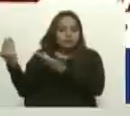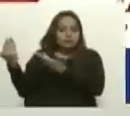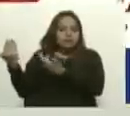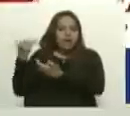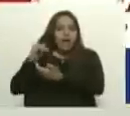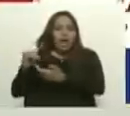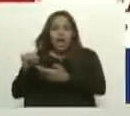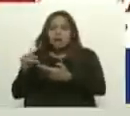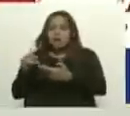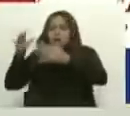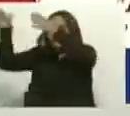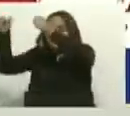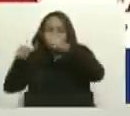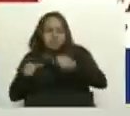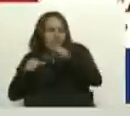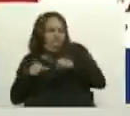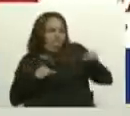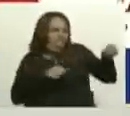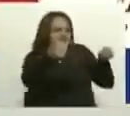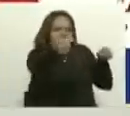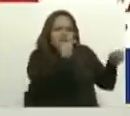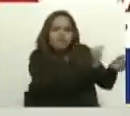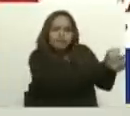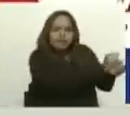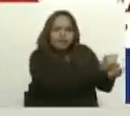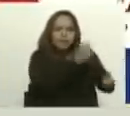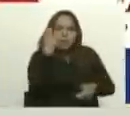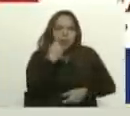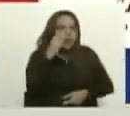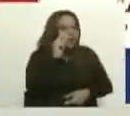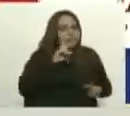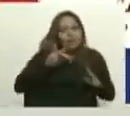lo escondieron, para que Bolívar no fuese testigo de eso.